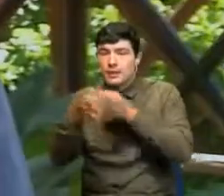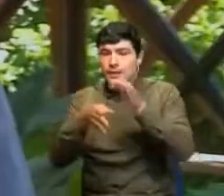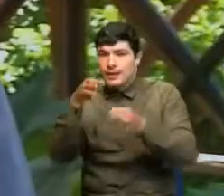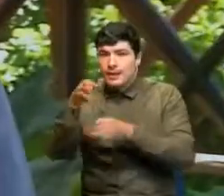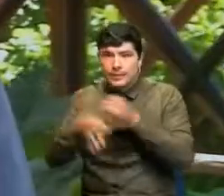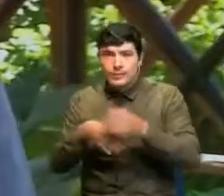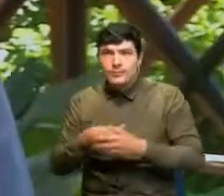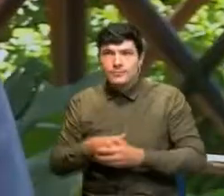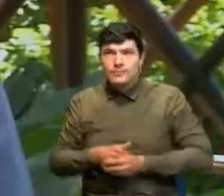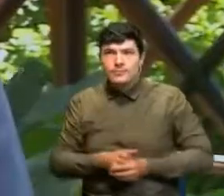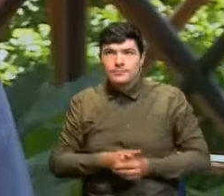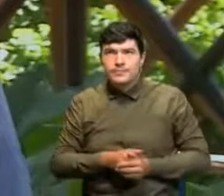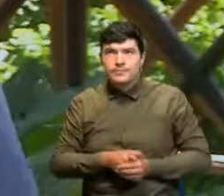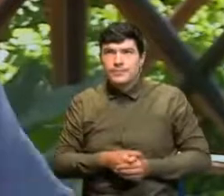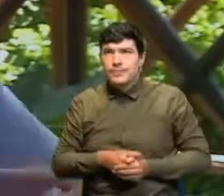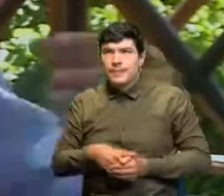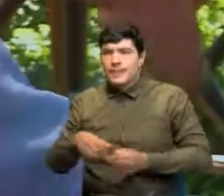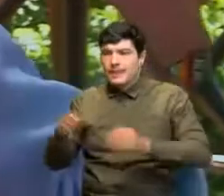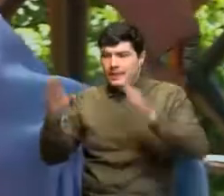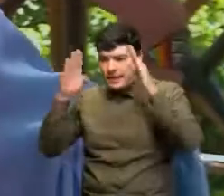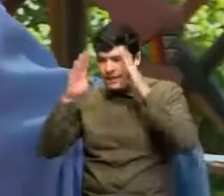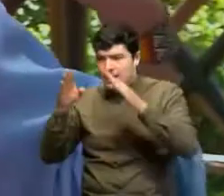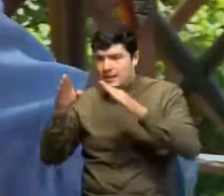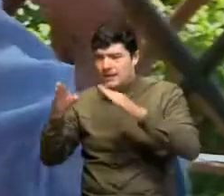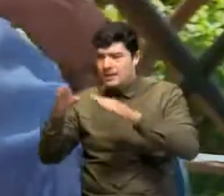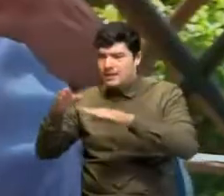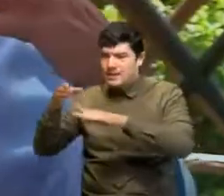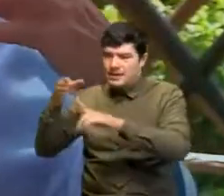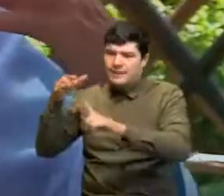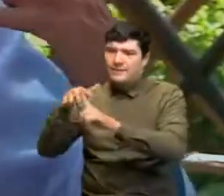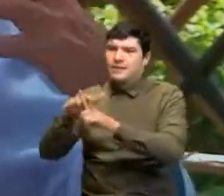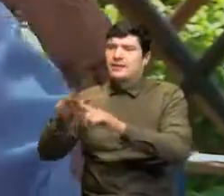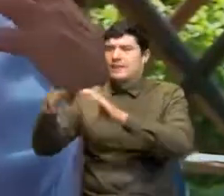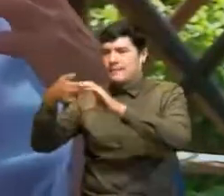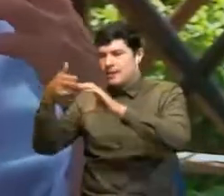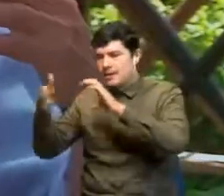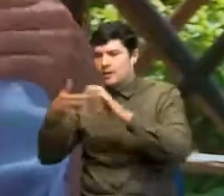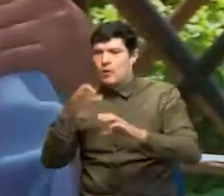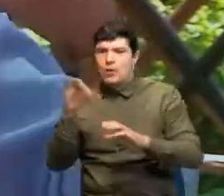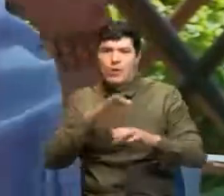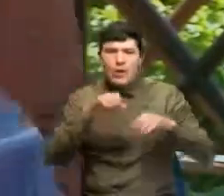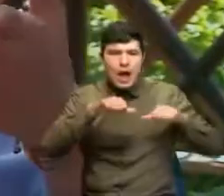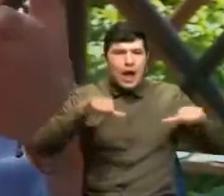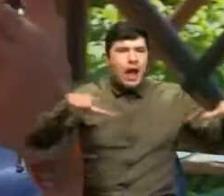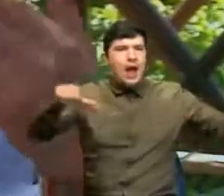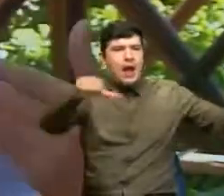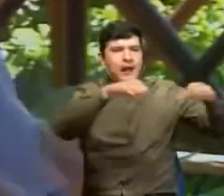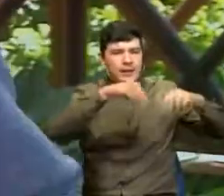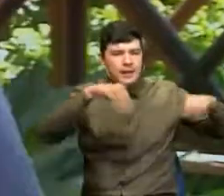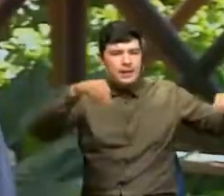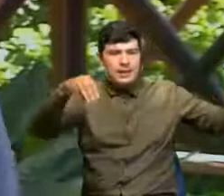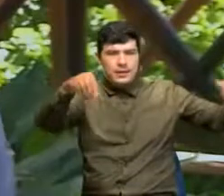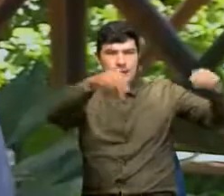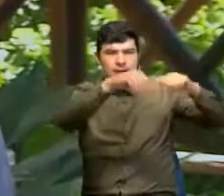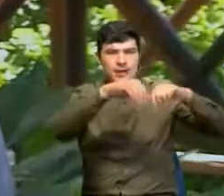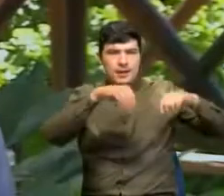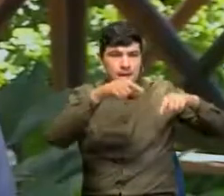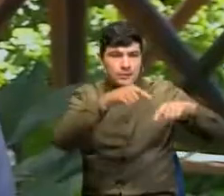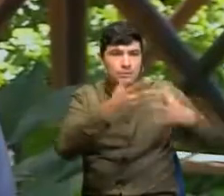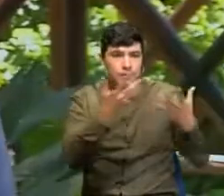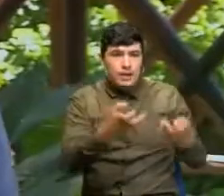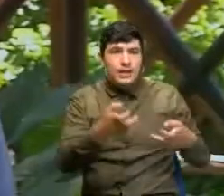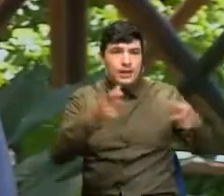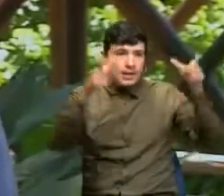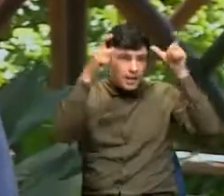sí presiones de orden minero, tiene presiones de uso agropecuario, gente que quiere volver ganadería, lo que ya quedó en los ordenamientos territoriales